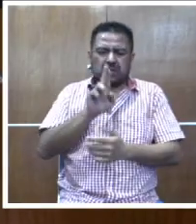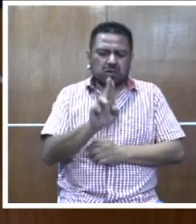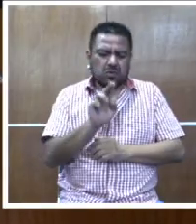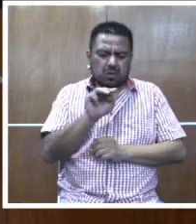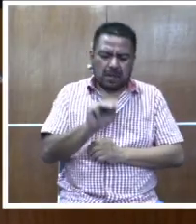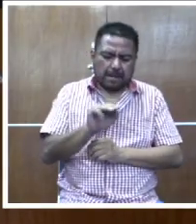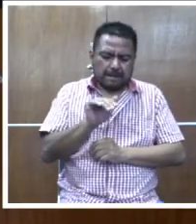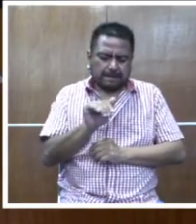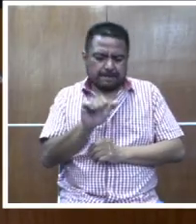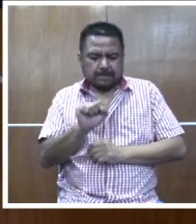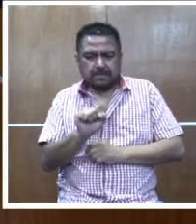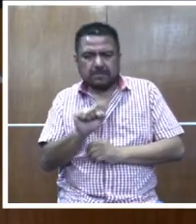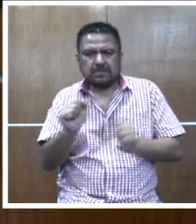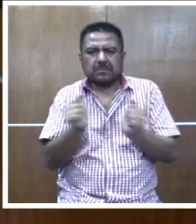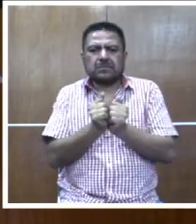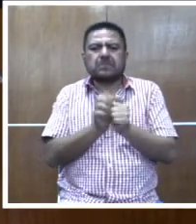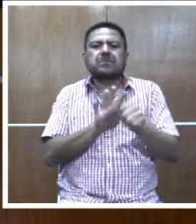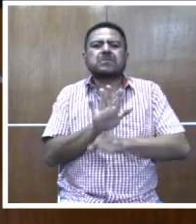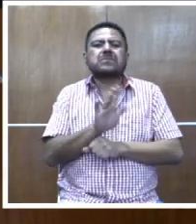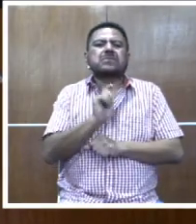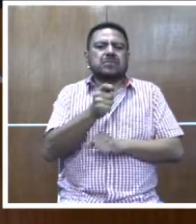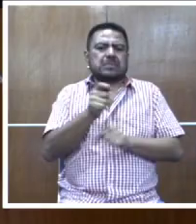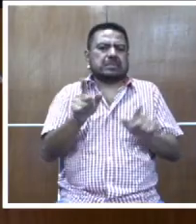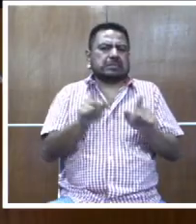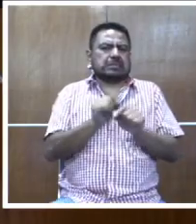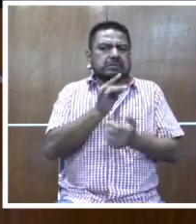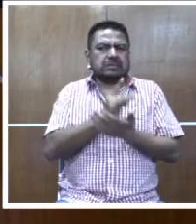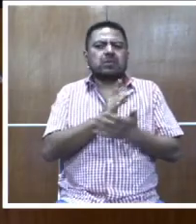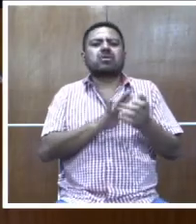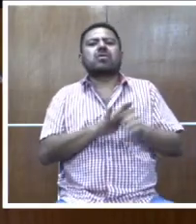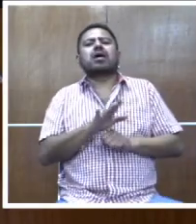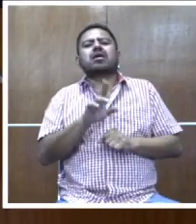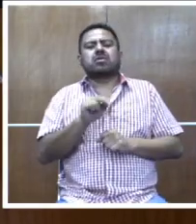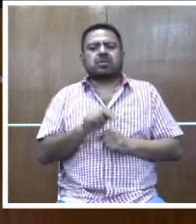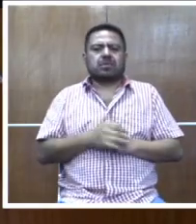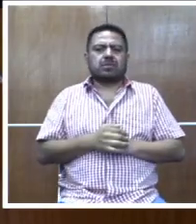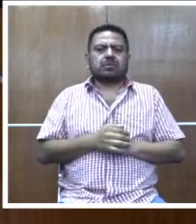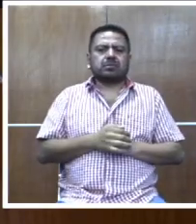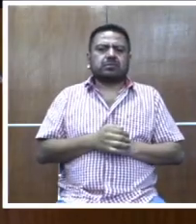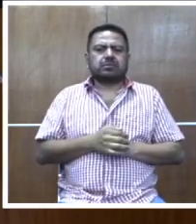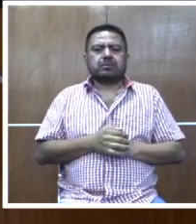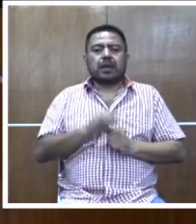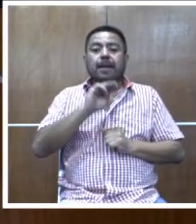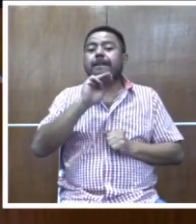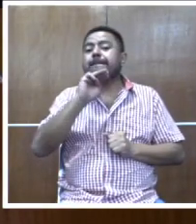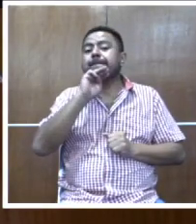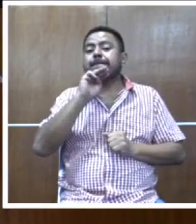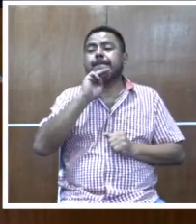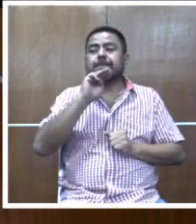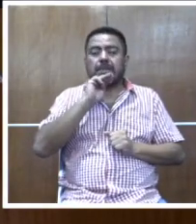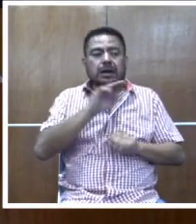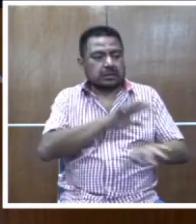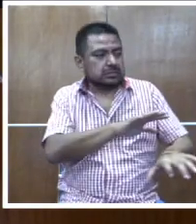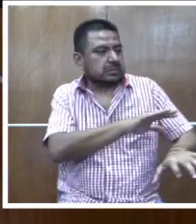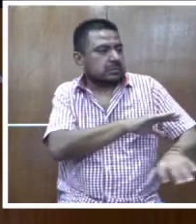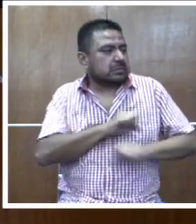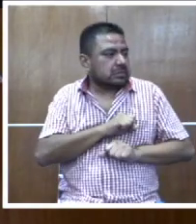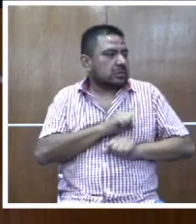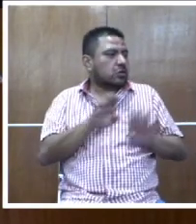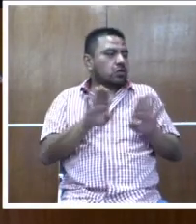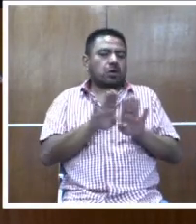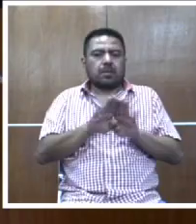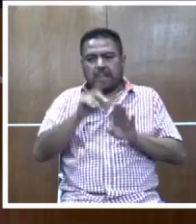actualización con las siguientes excepciones. Que sea la madre quien retenga al infante como medida